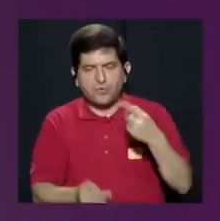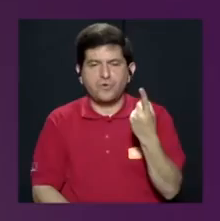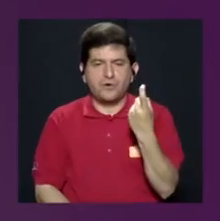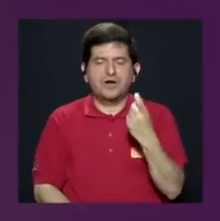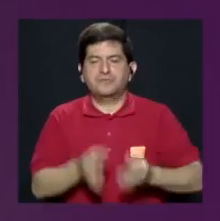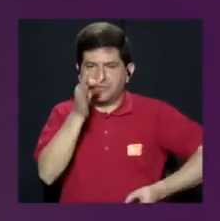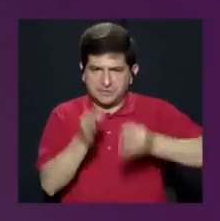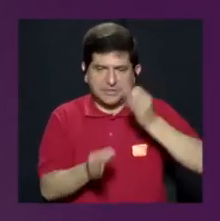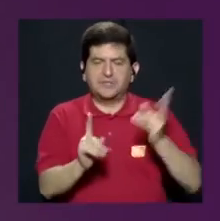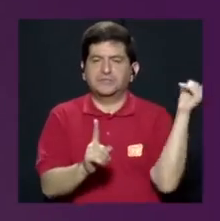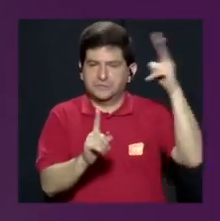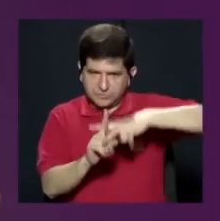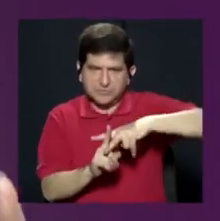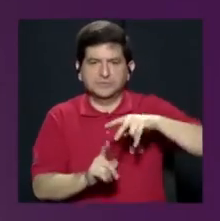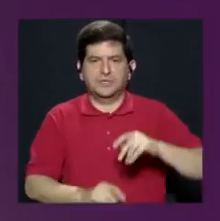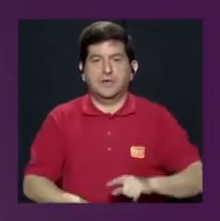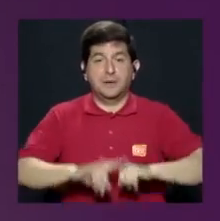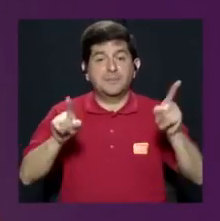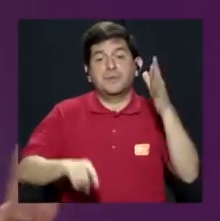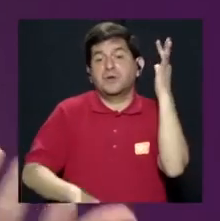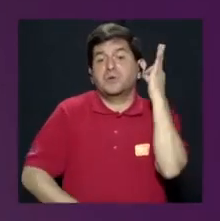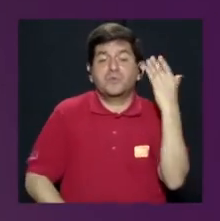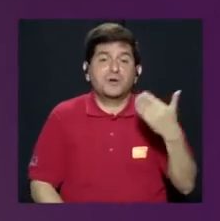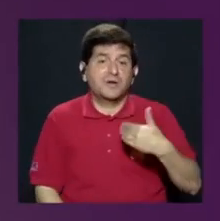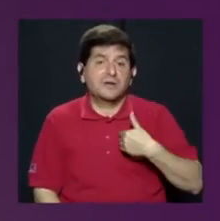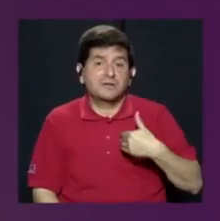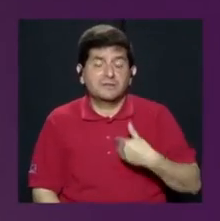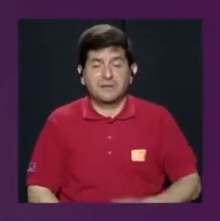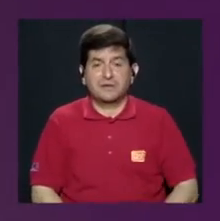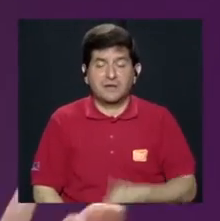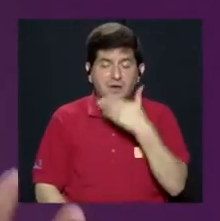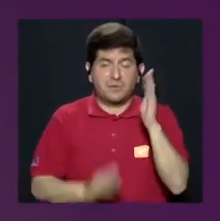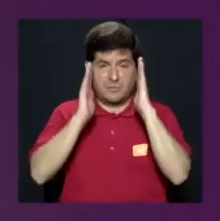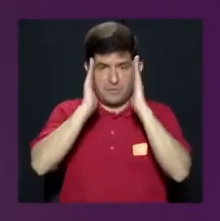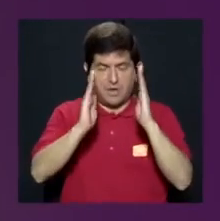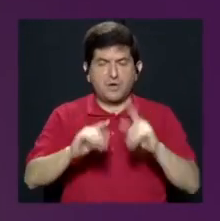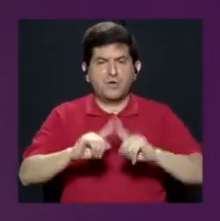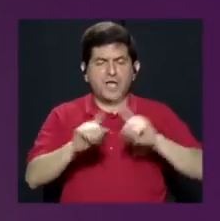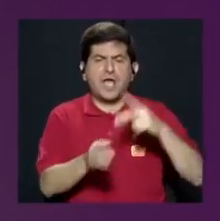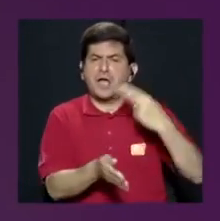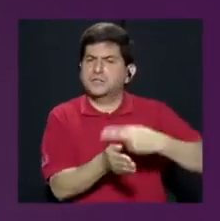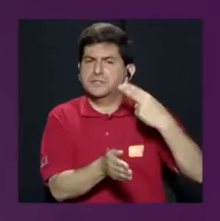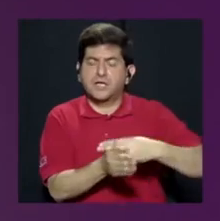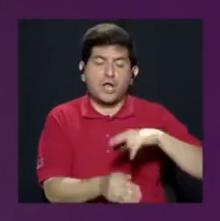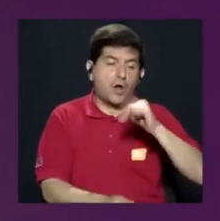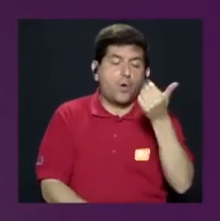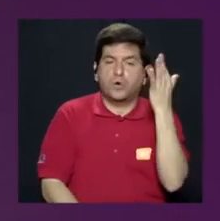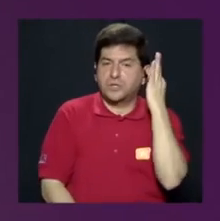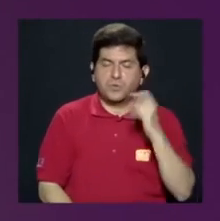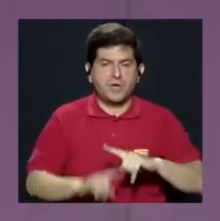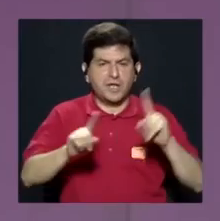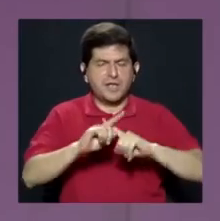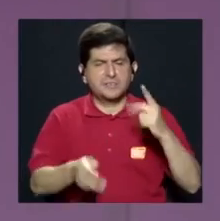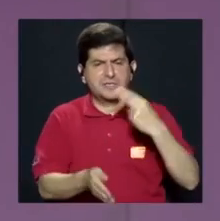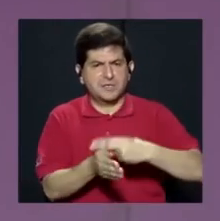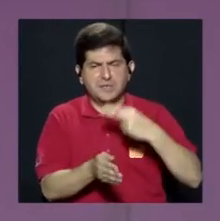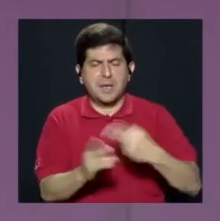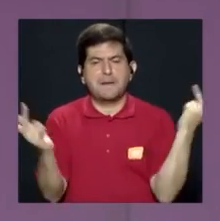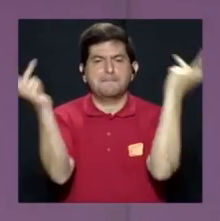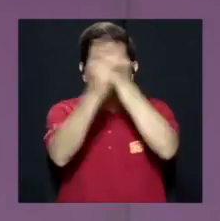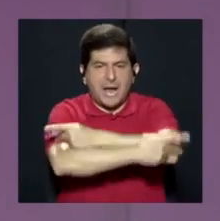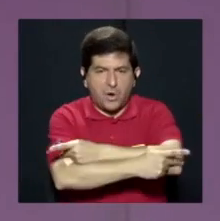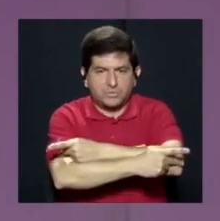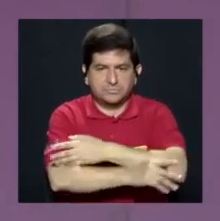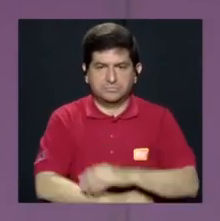justicia. Pero hay mujeres que reciben una mejor atención en ciertos hospitales y otras mujeres en otros hospitales reciben peor